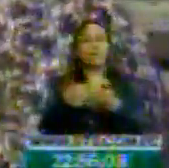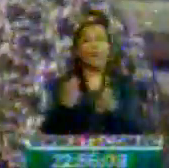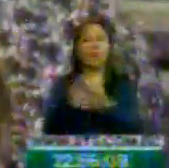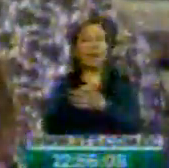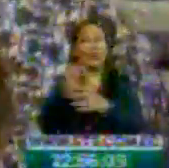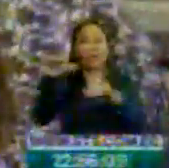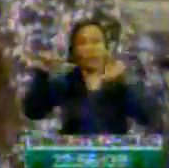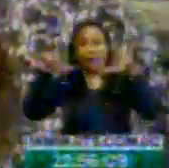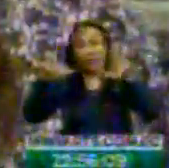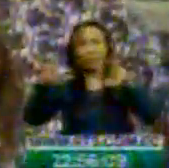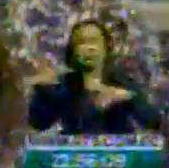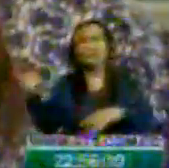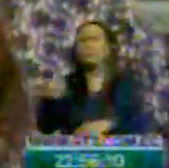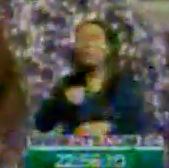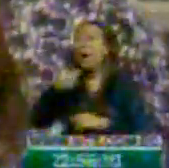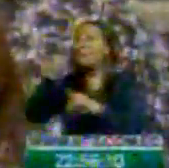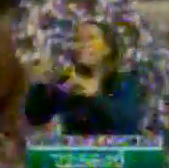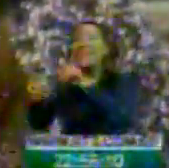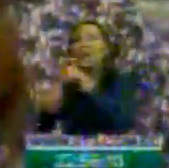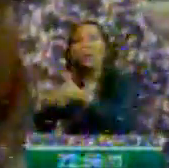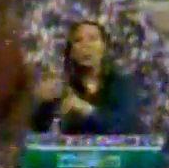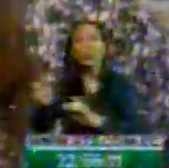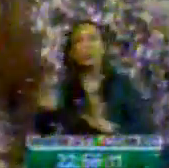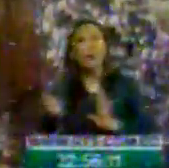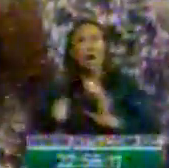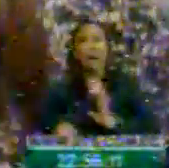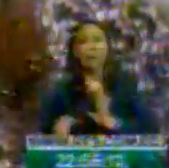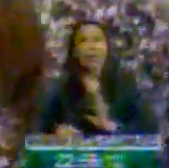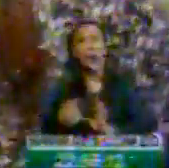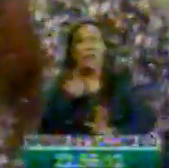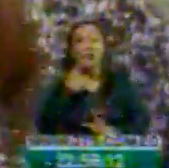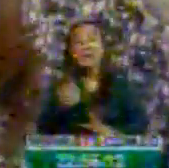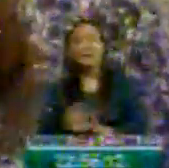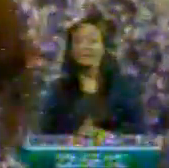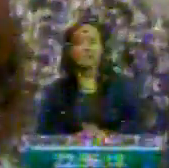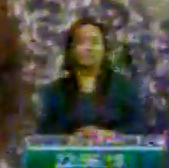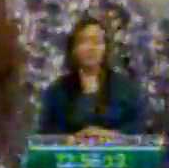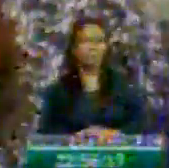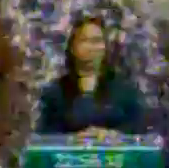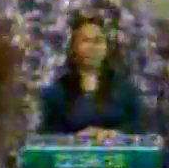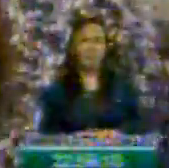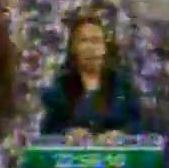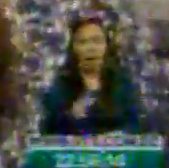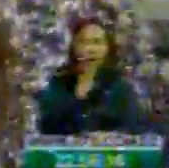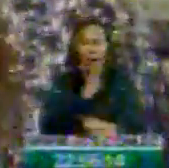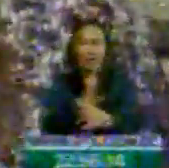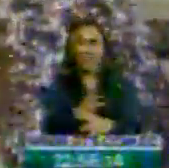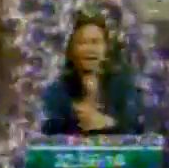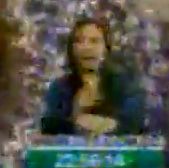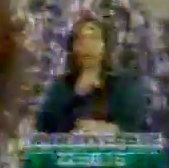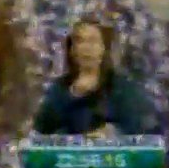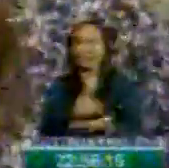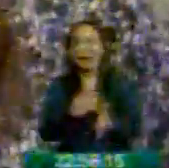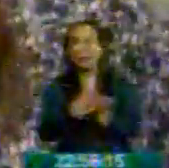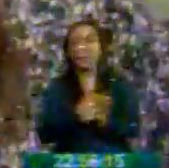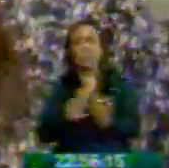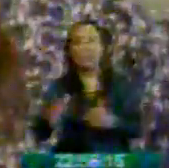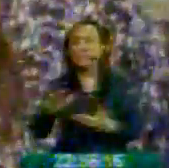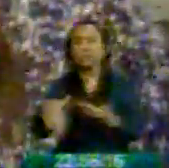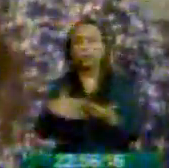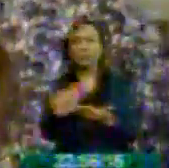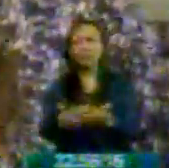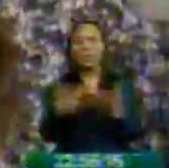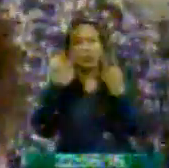Frente a las preguntas de la defensa, preguntas legítimas que solamente tratan de corroborar o de ser anclaje para la hipótesis que se